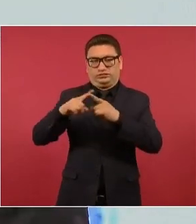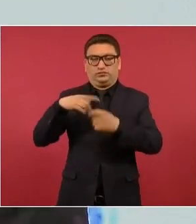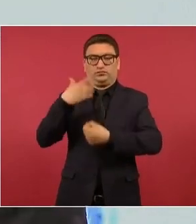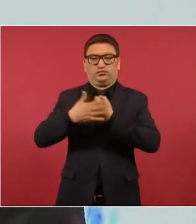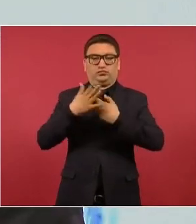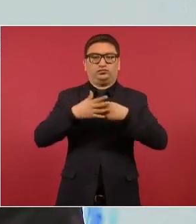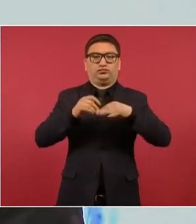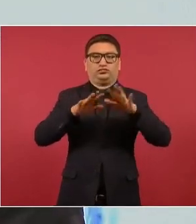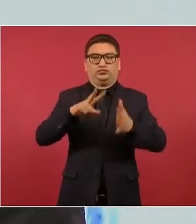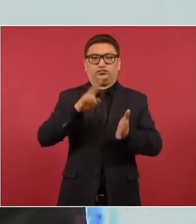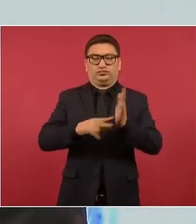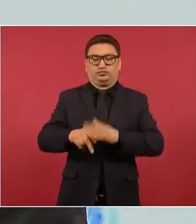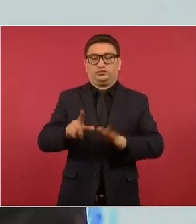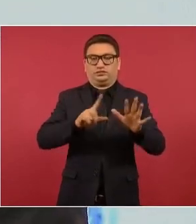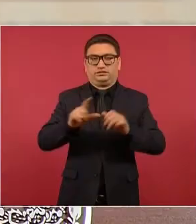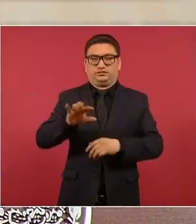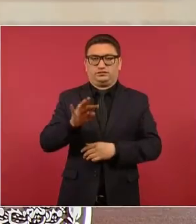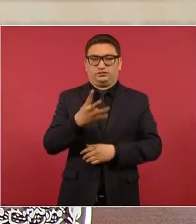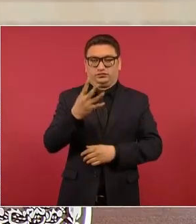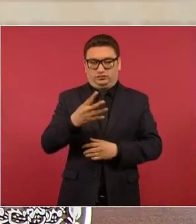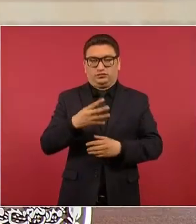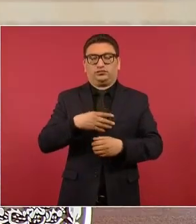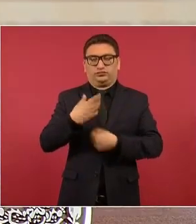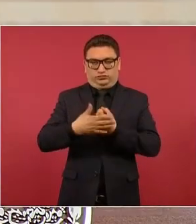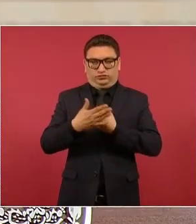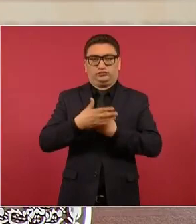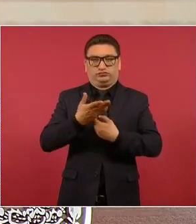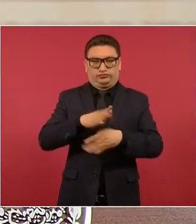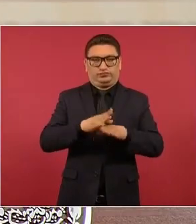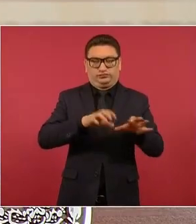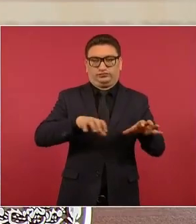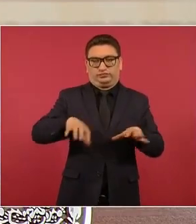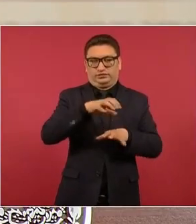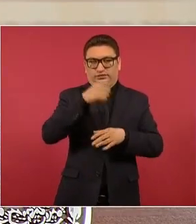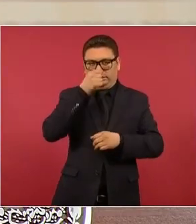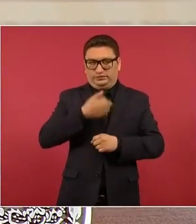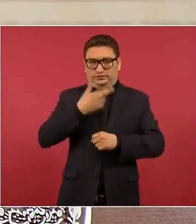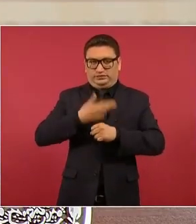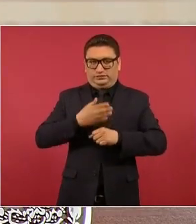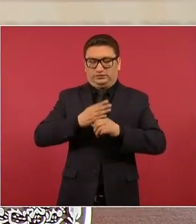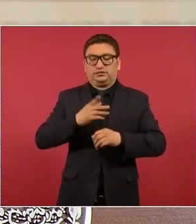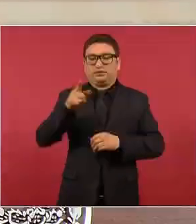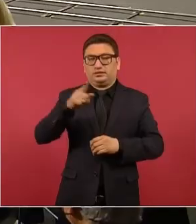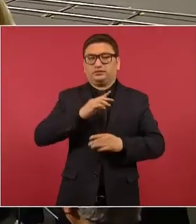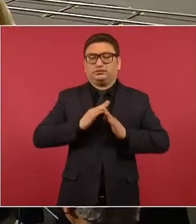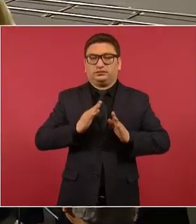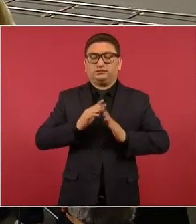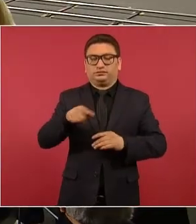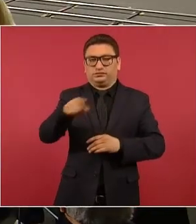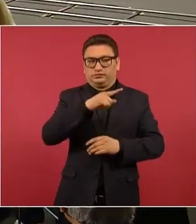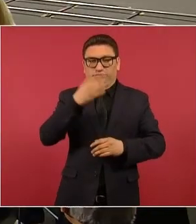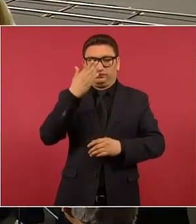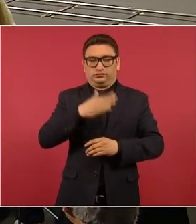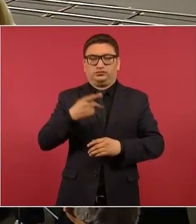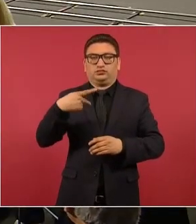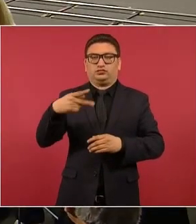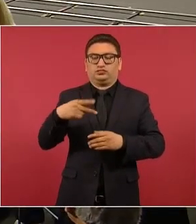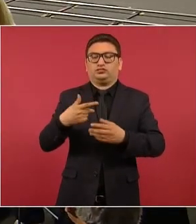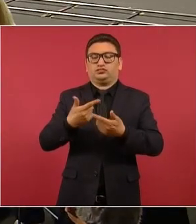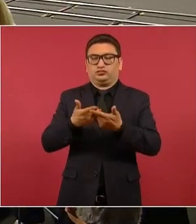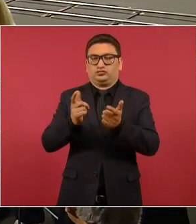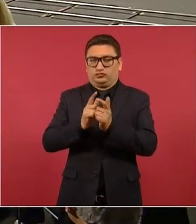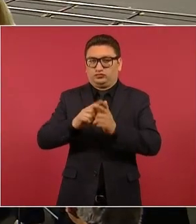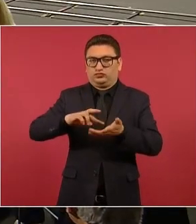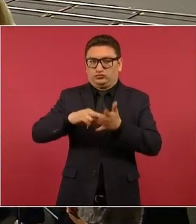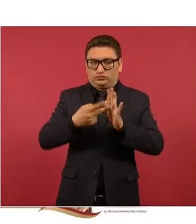de 2.744 sucursales, de las cuales la Secretaría de la Defensa Nacional, a través de su cuerpo de ingenieros, ya